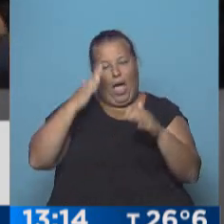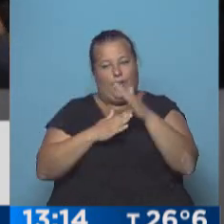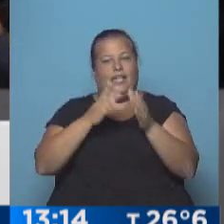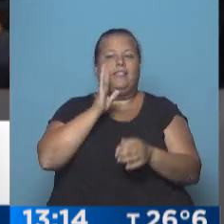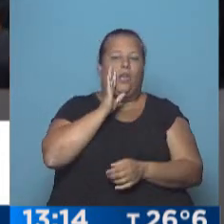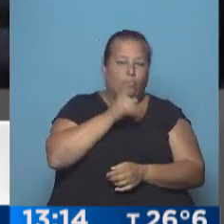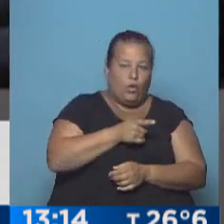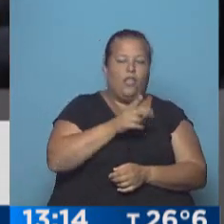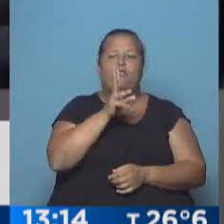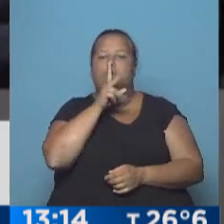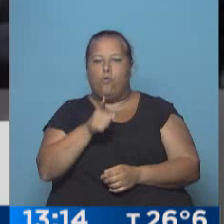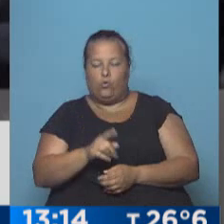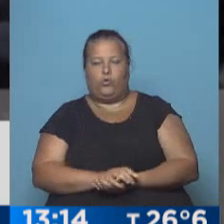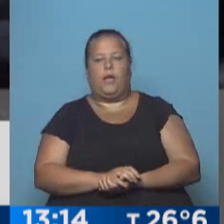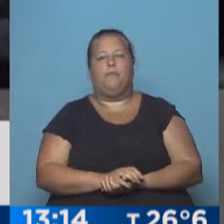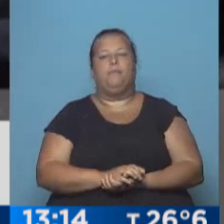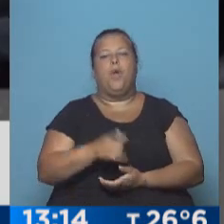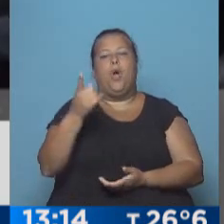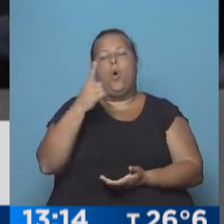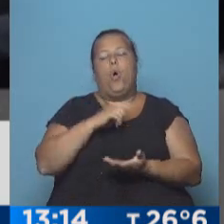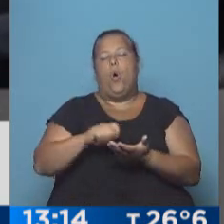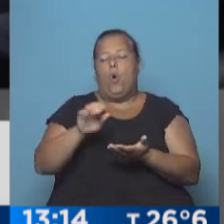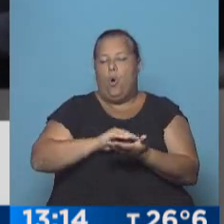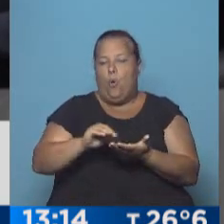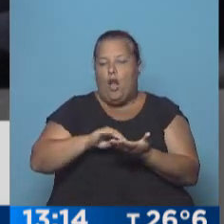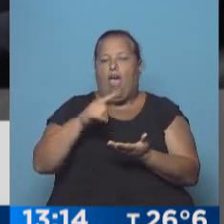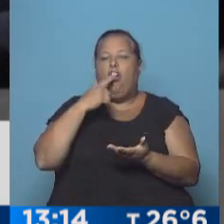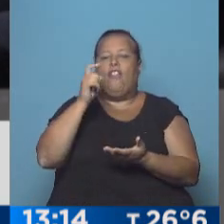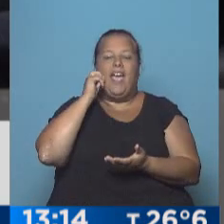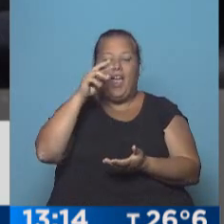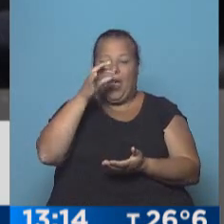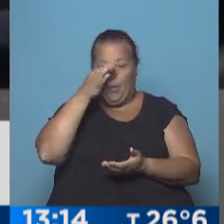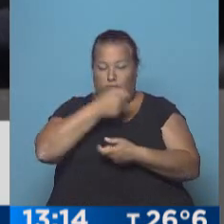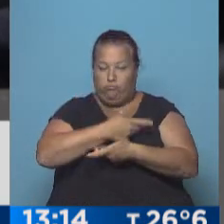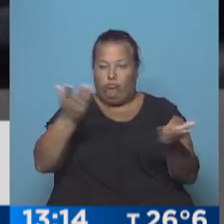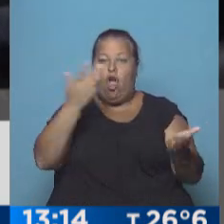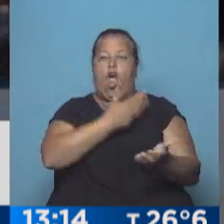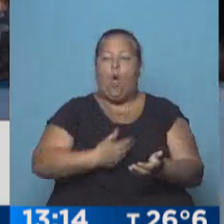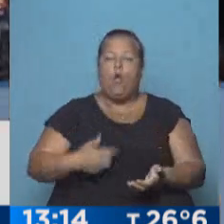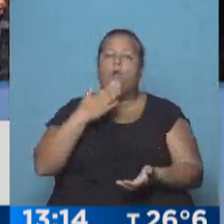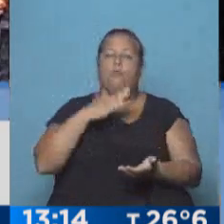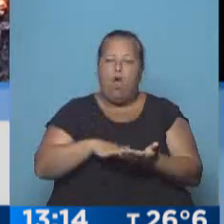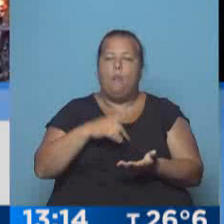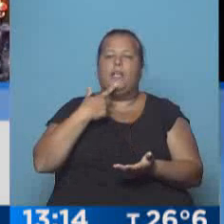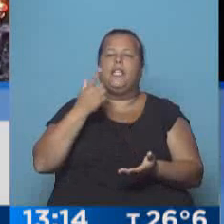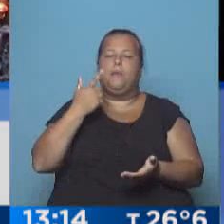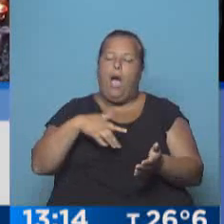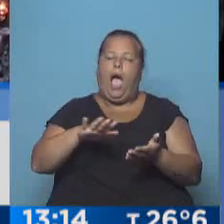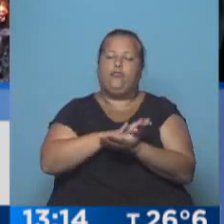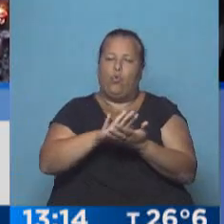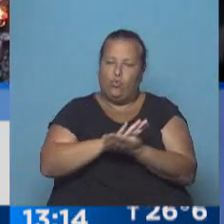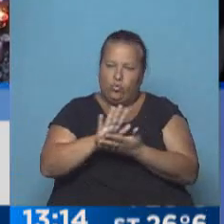Estados Unidos y de Rusia. Y según un borrador de declaración del G20 que trascendió, los gobernantes prometieron tomar medidas